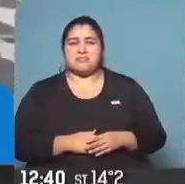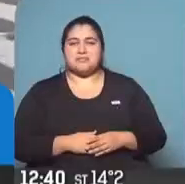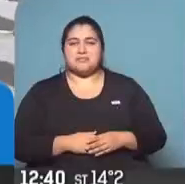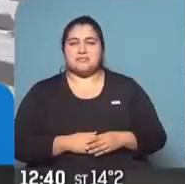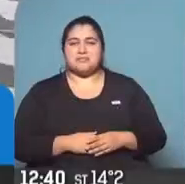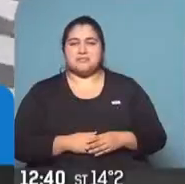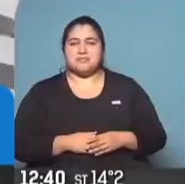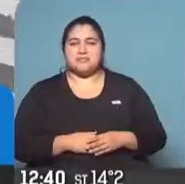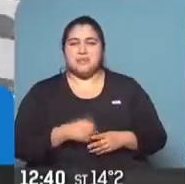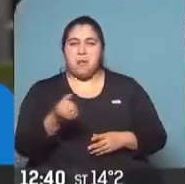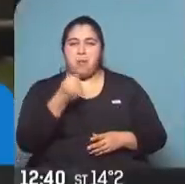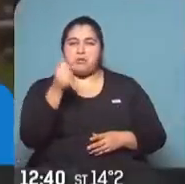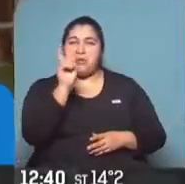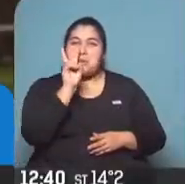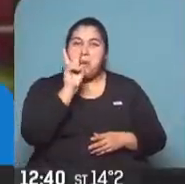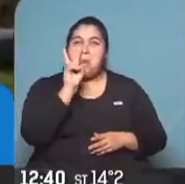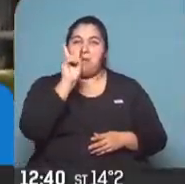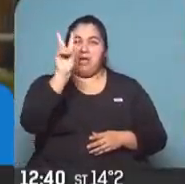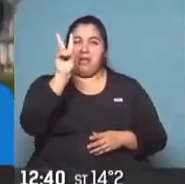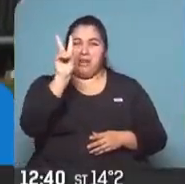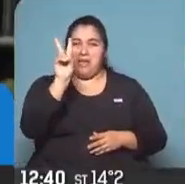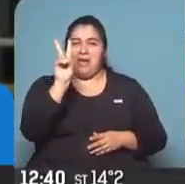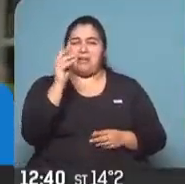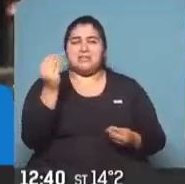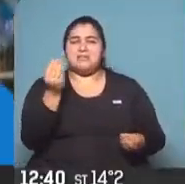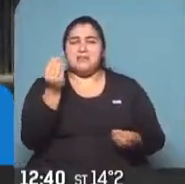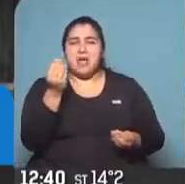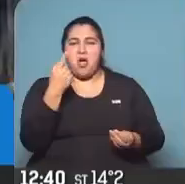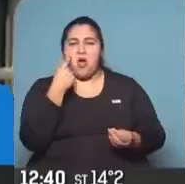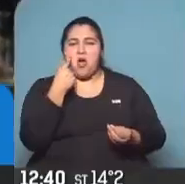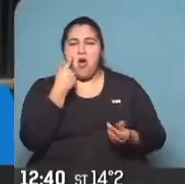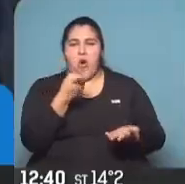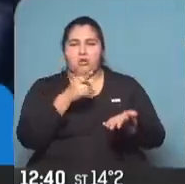mirando hacia arriba porque nuevamente